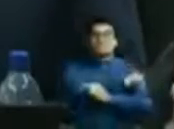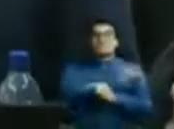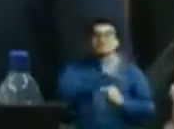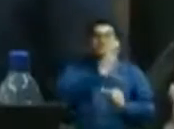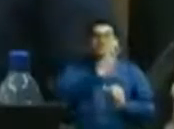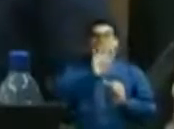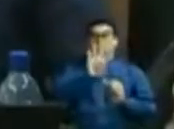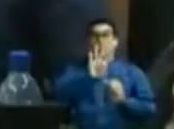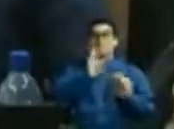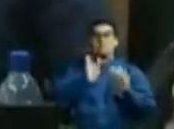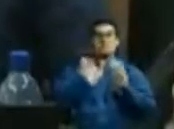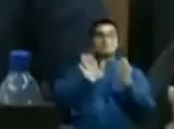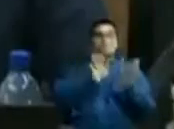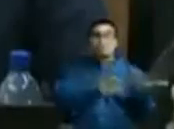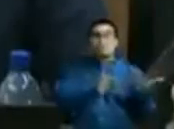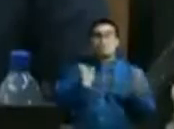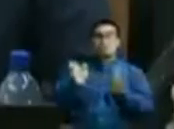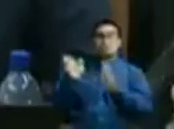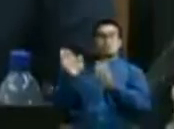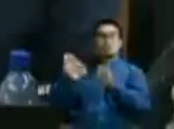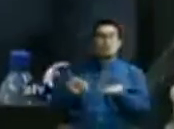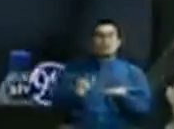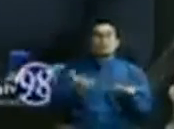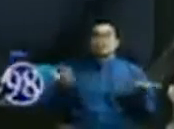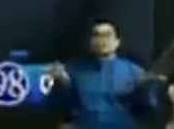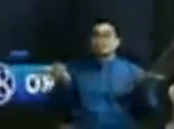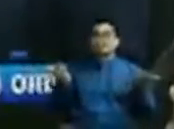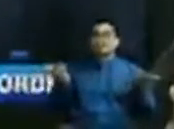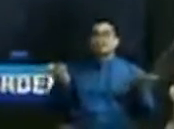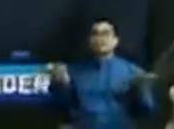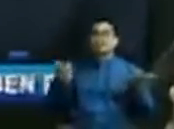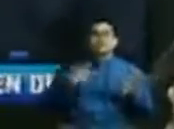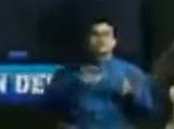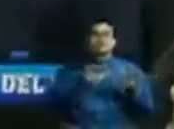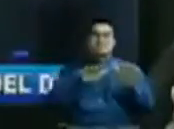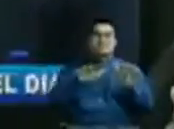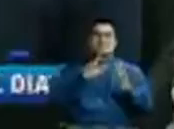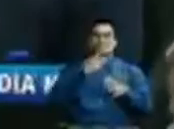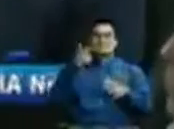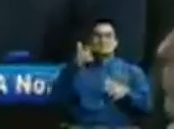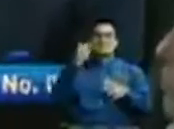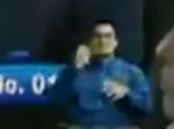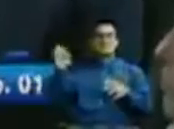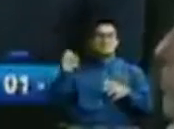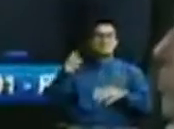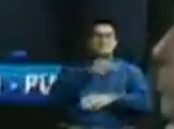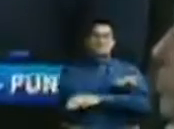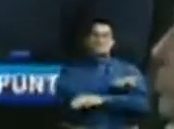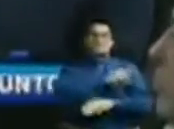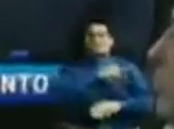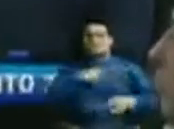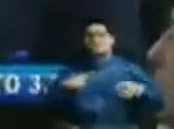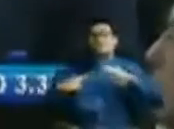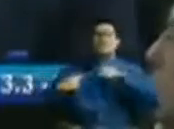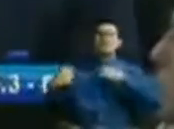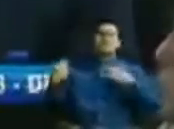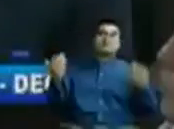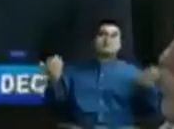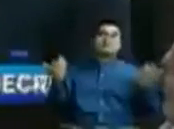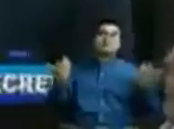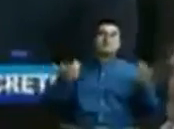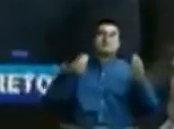24 policías muertos y que salieron más de 700 policías lesionados, de las cuales